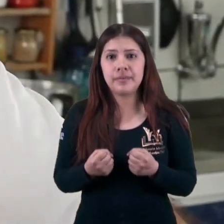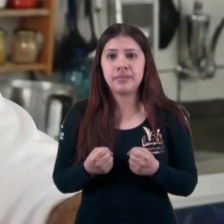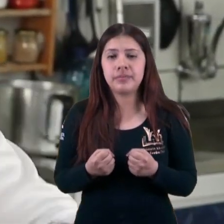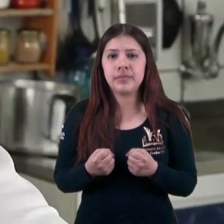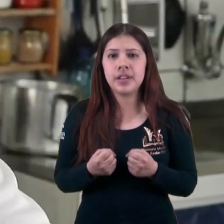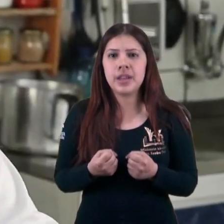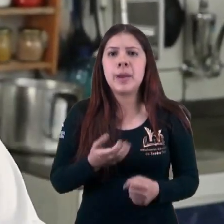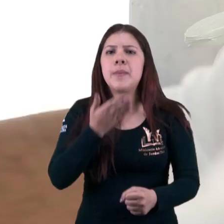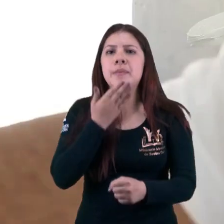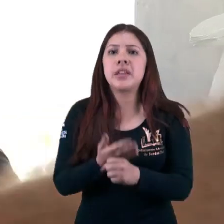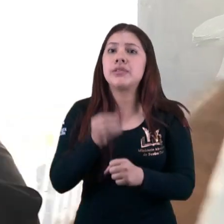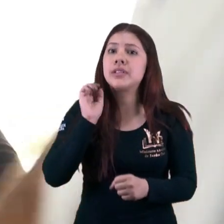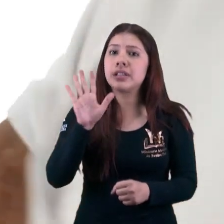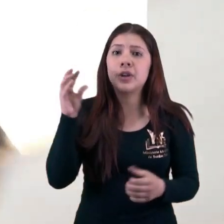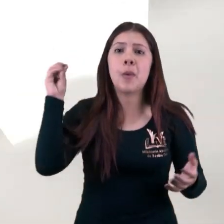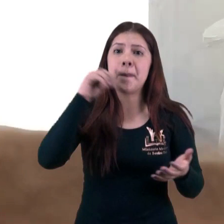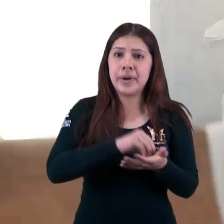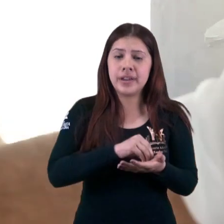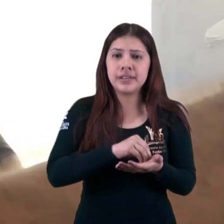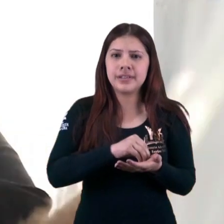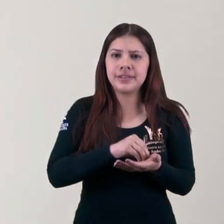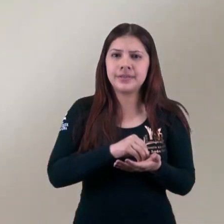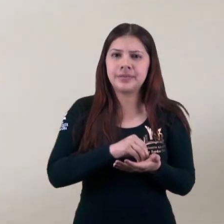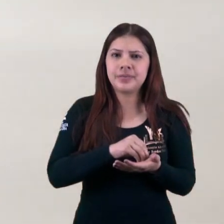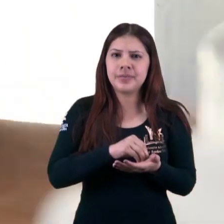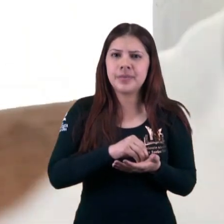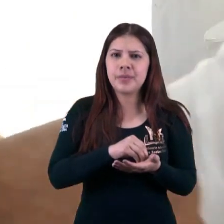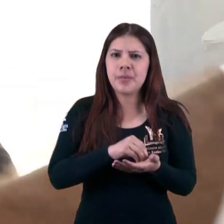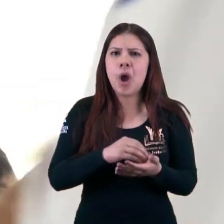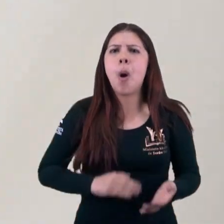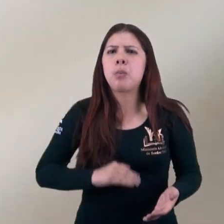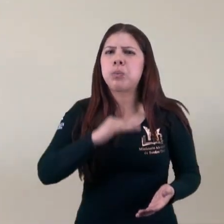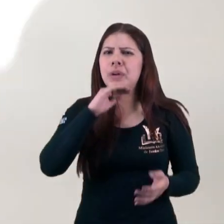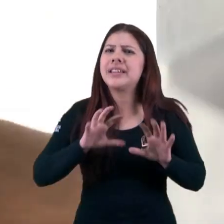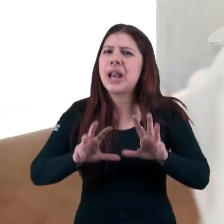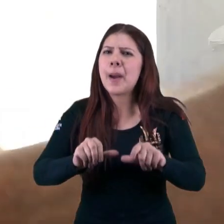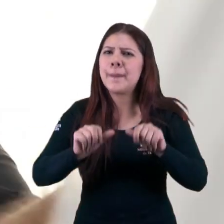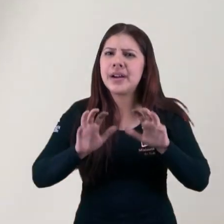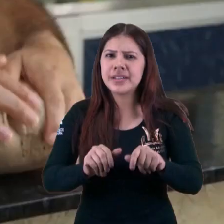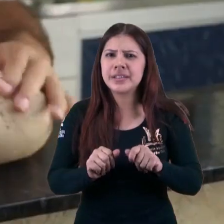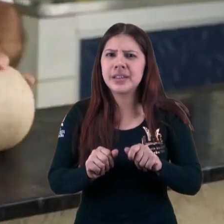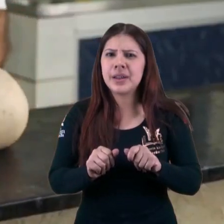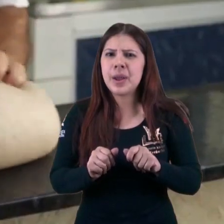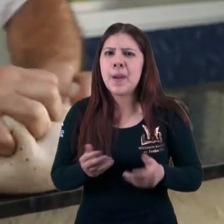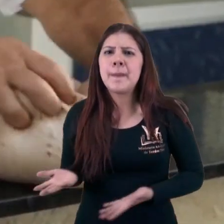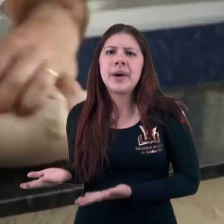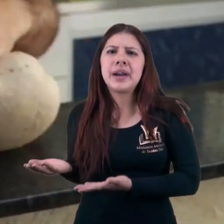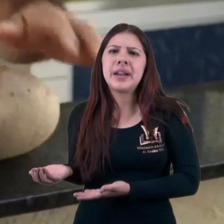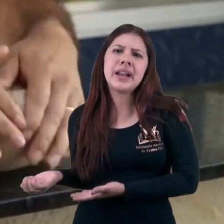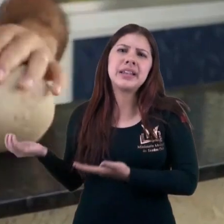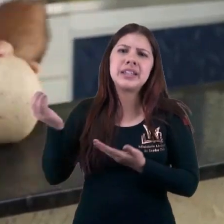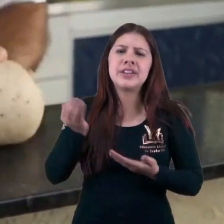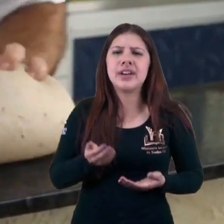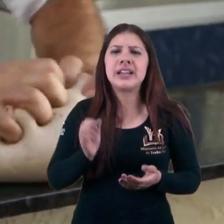Y me pidieron cinco más. ¿Puedes aumentar la masa? ¿Puedes agregar para llevar cinco más mañana? ¿Sí?